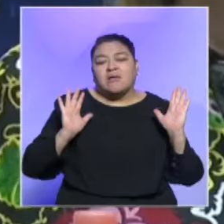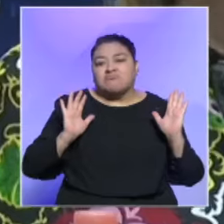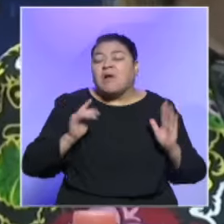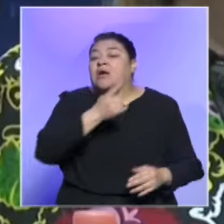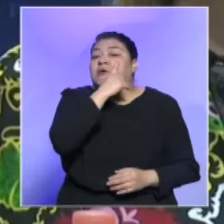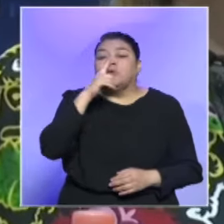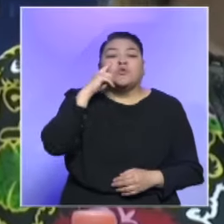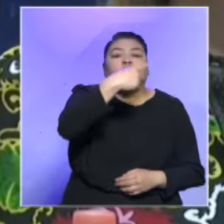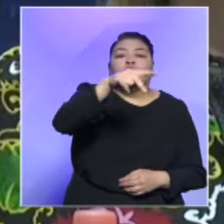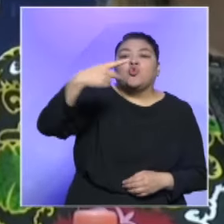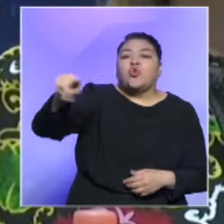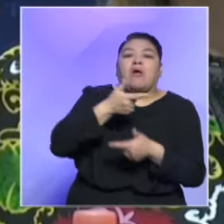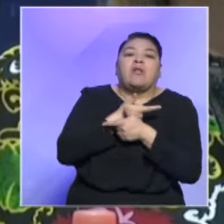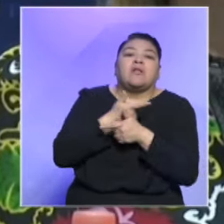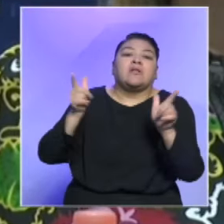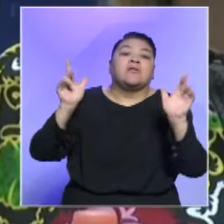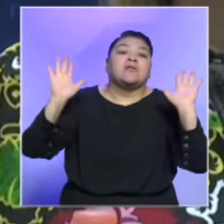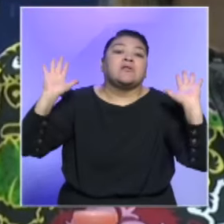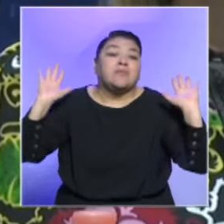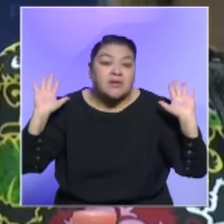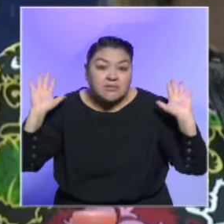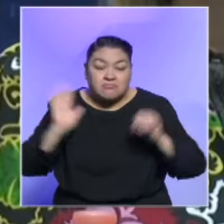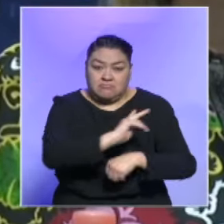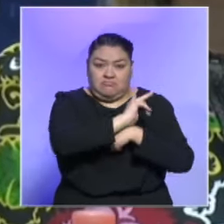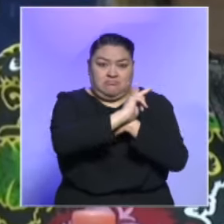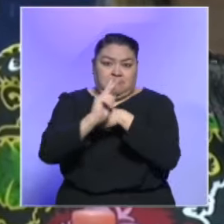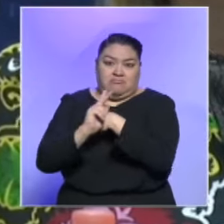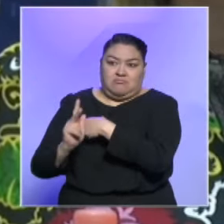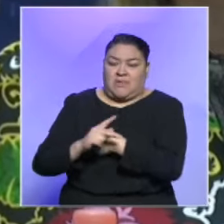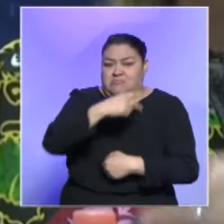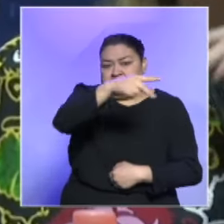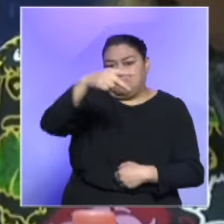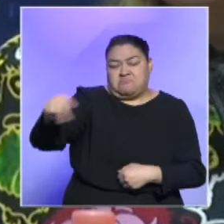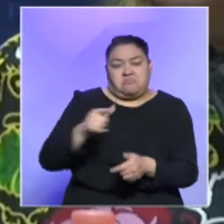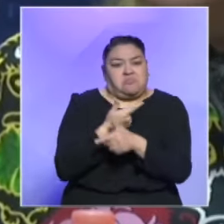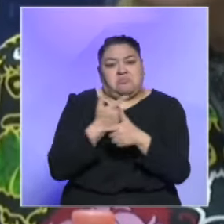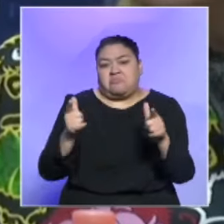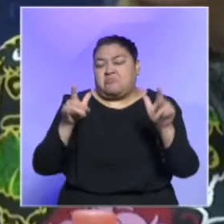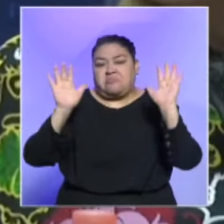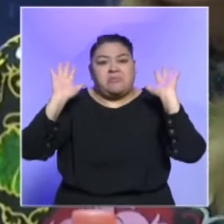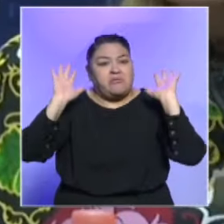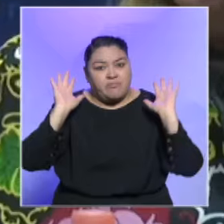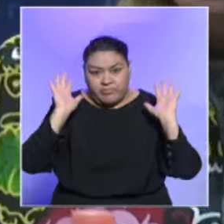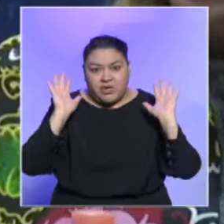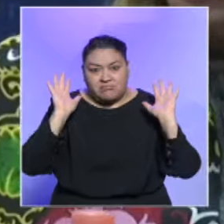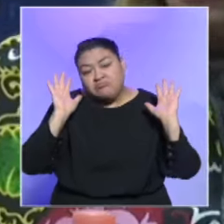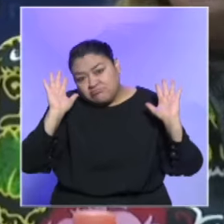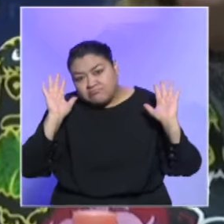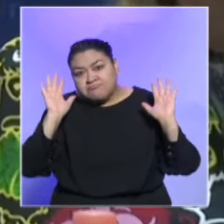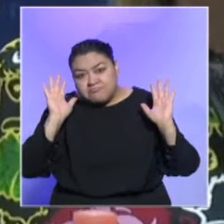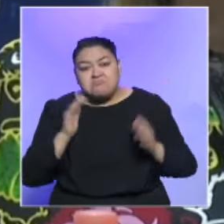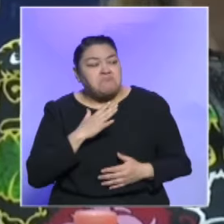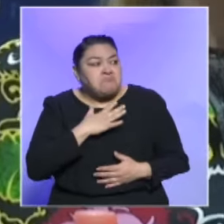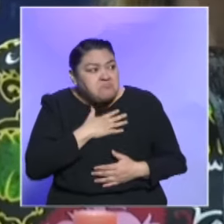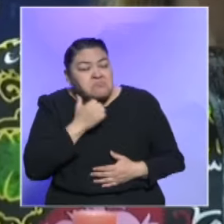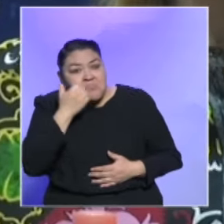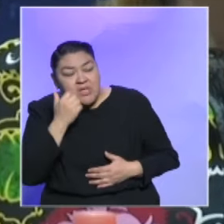por lo tanto, estaba dentro de la libertad configurativa de cada uno de los estados, digamos que estamos en el derecho